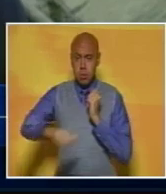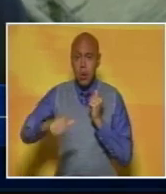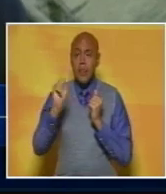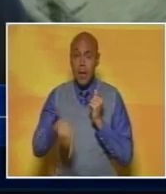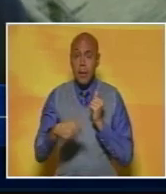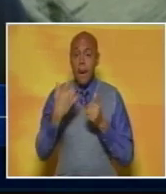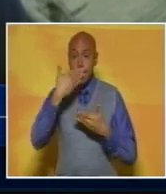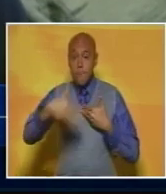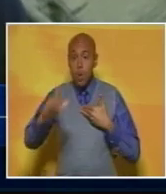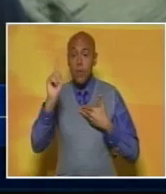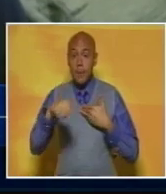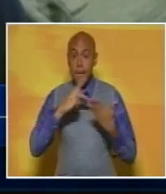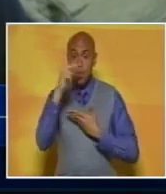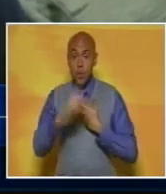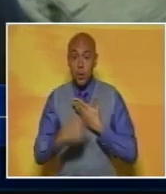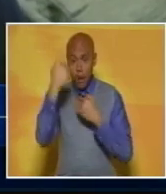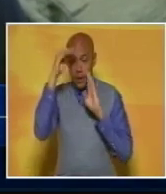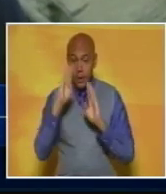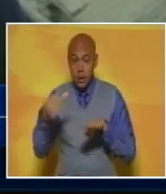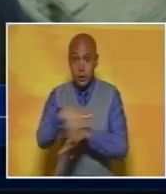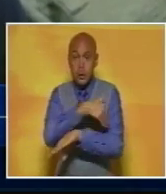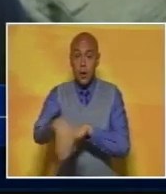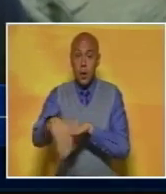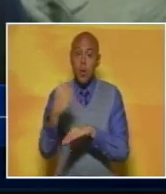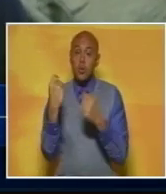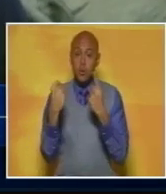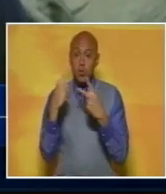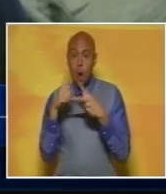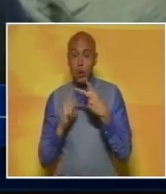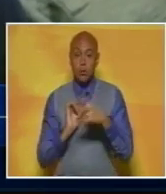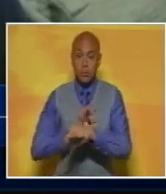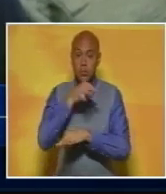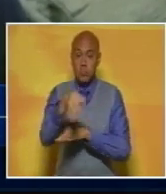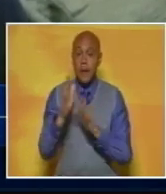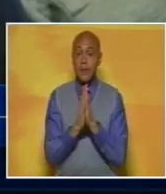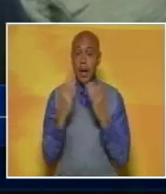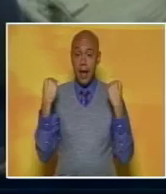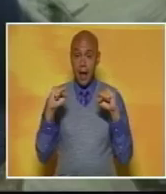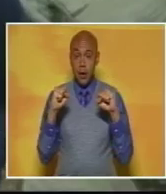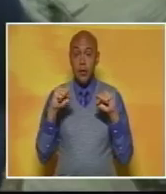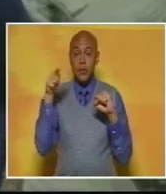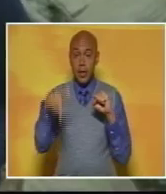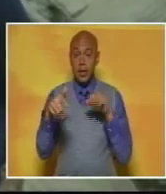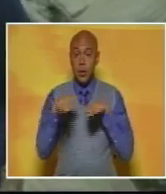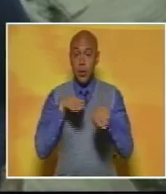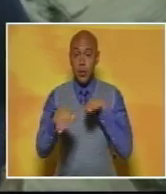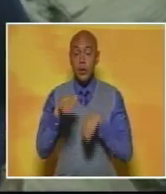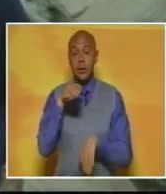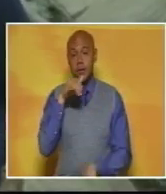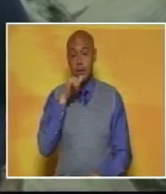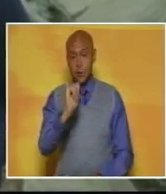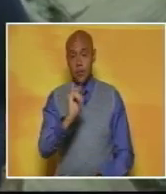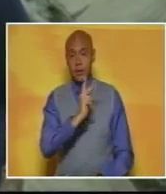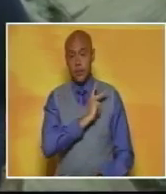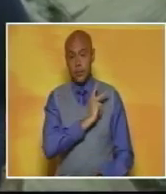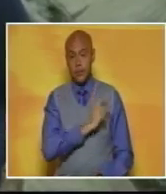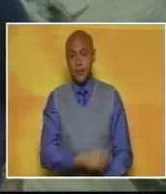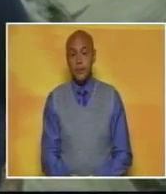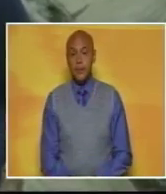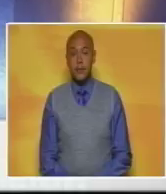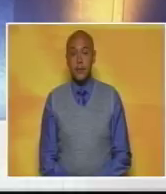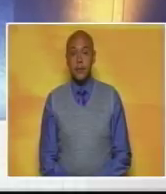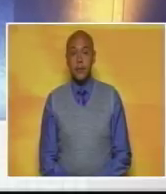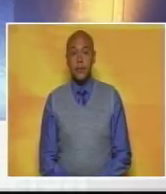que próximamente atenderán los barrios Las Tejitas y La Mapora en San Carlos. Desde Cojedes, Héctor Nuno González, Noticiero